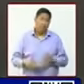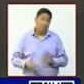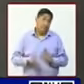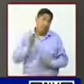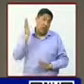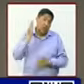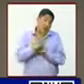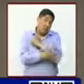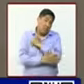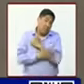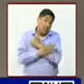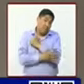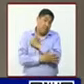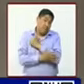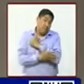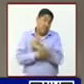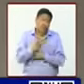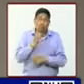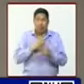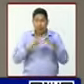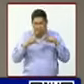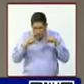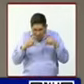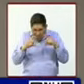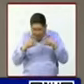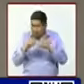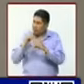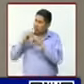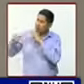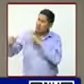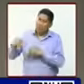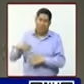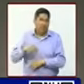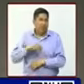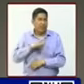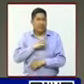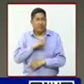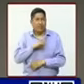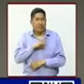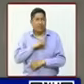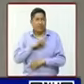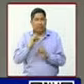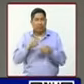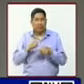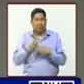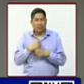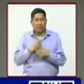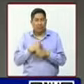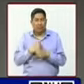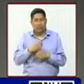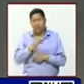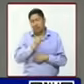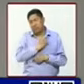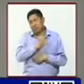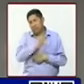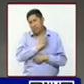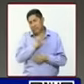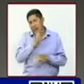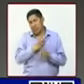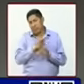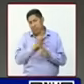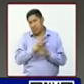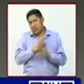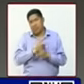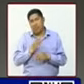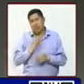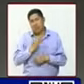el vehículo, ya tomaron el número de placa, ya lo pasaron a las autoridades para ver si se puede hacer algo. Seamos más conscientes con el cuidado y